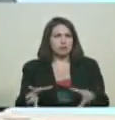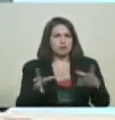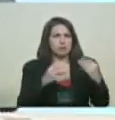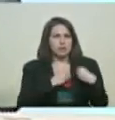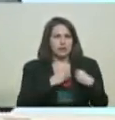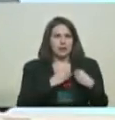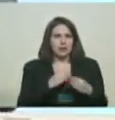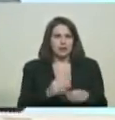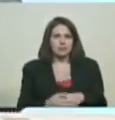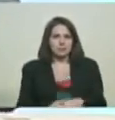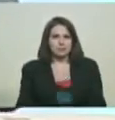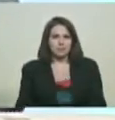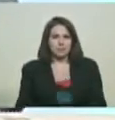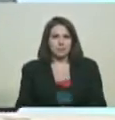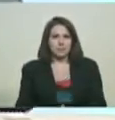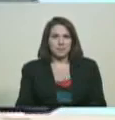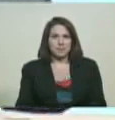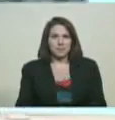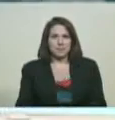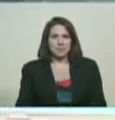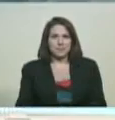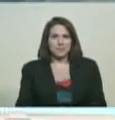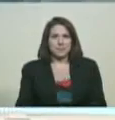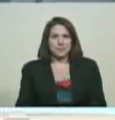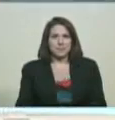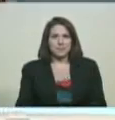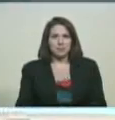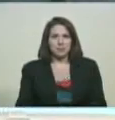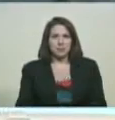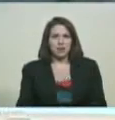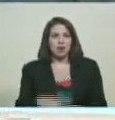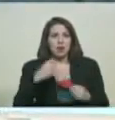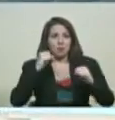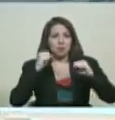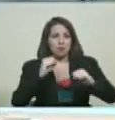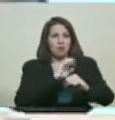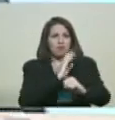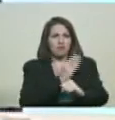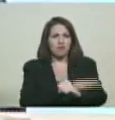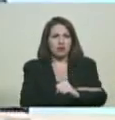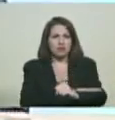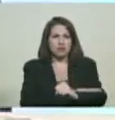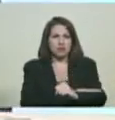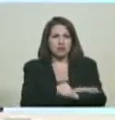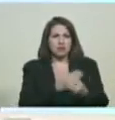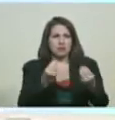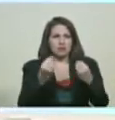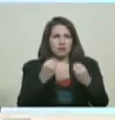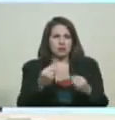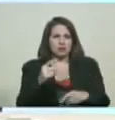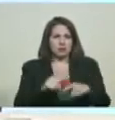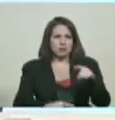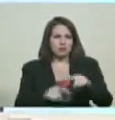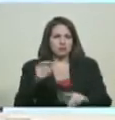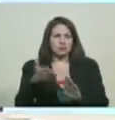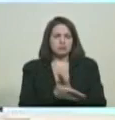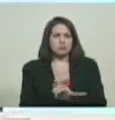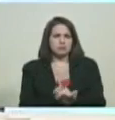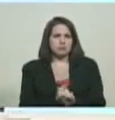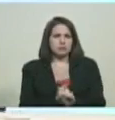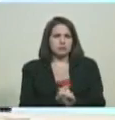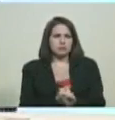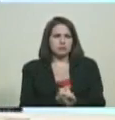se es un motor es para que el sistema de fuerzas se consolide y se expanda por eso el partido socialista unido de venezuela